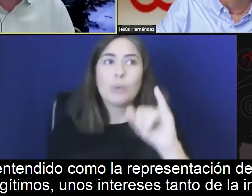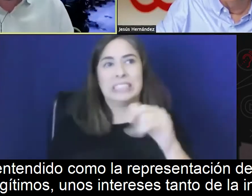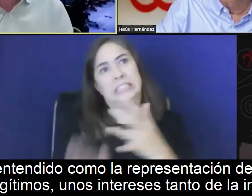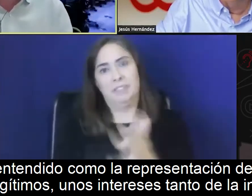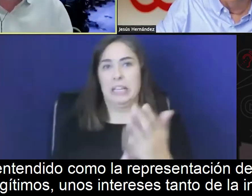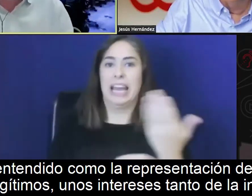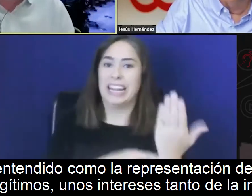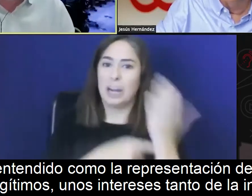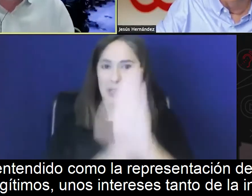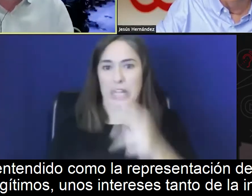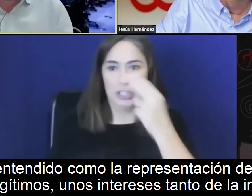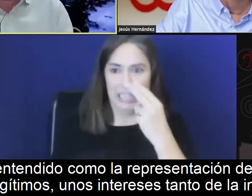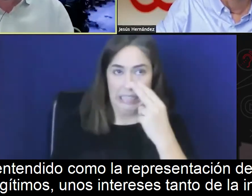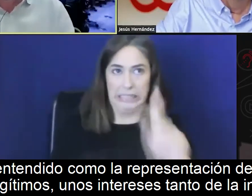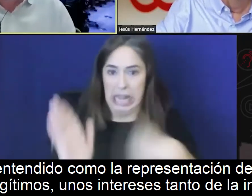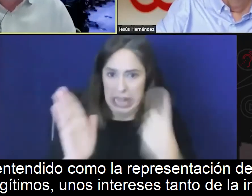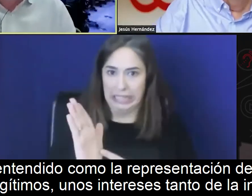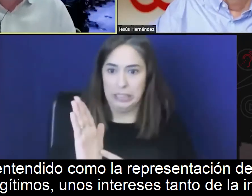intereses legítimos, unos intereses